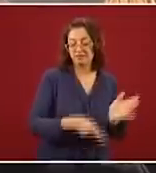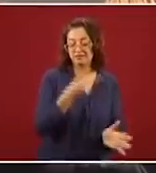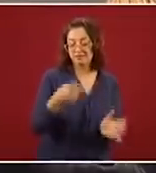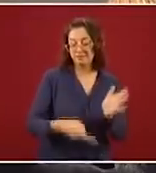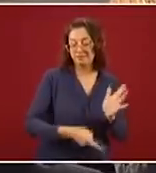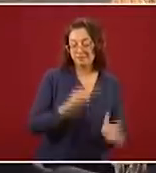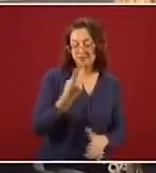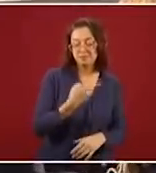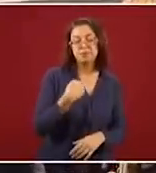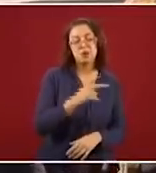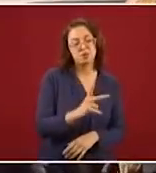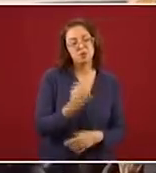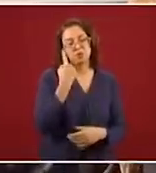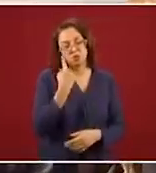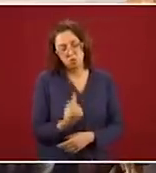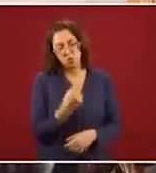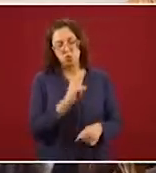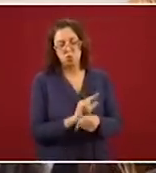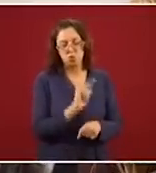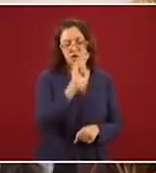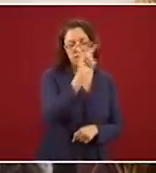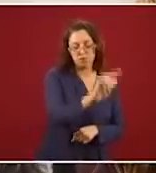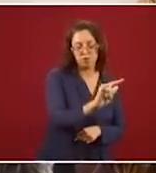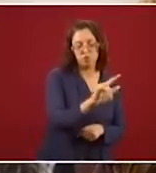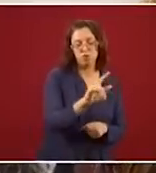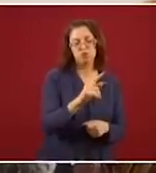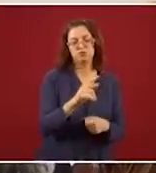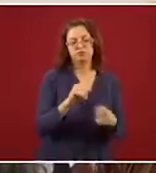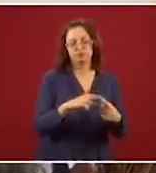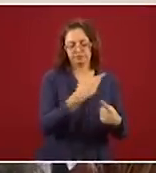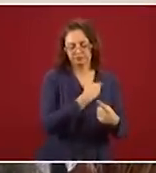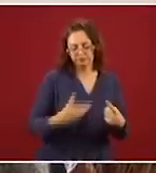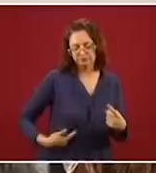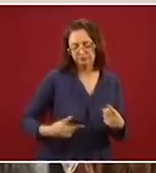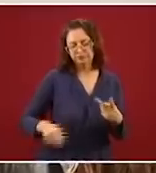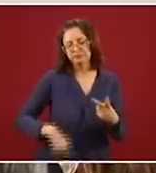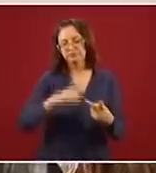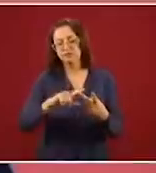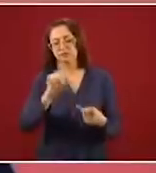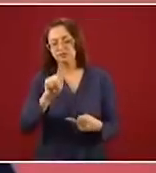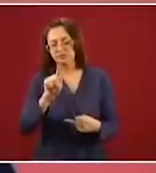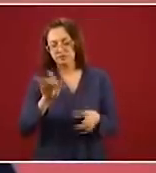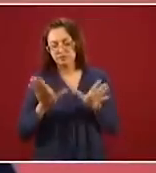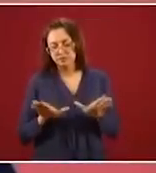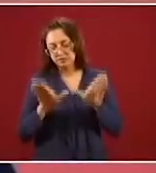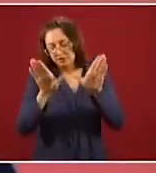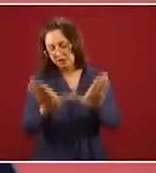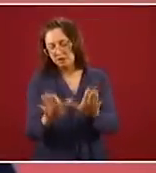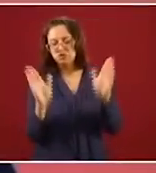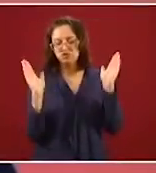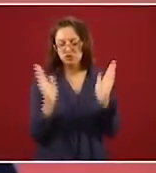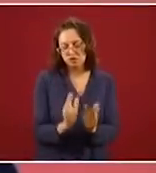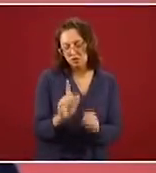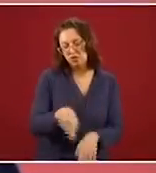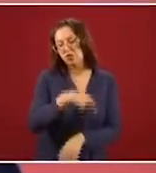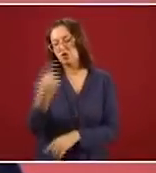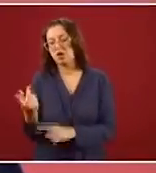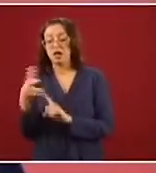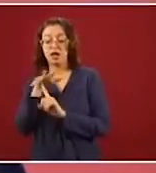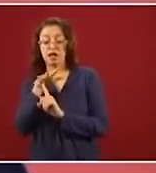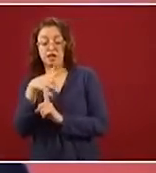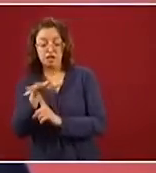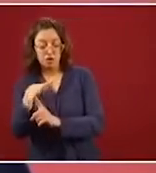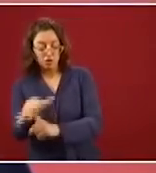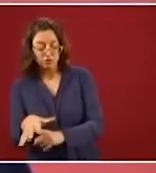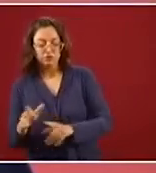y helicópteros, creo pequeños, y hay unos que valen porque costaron